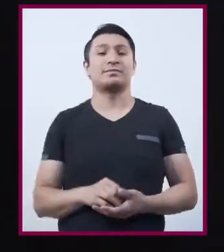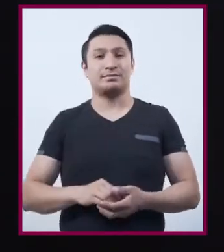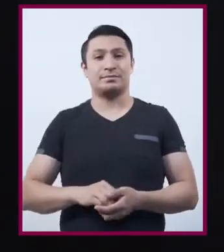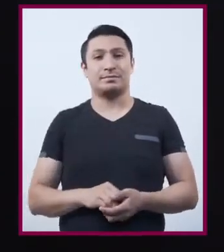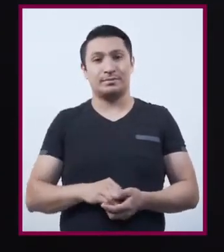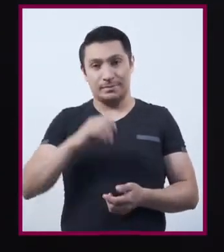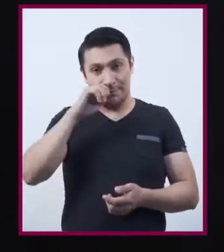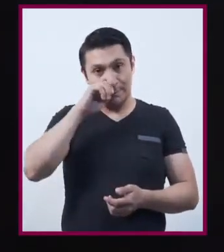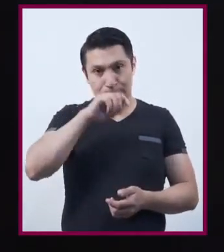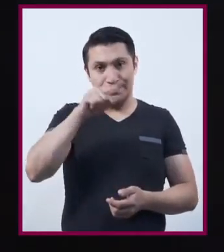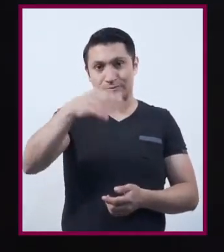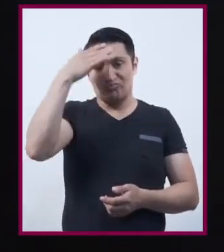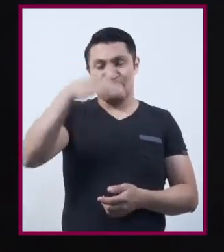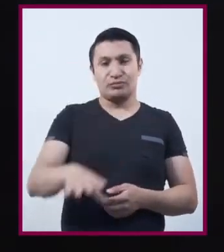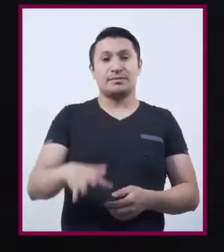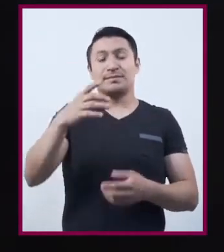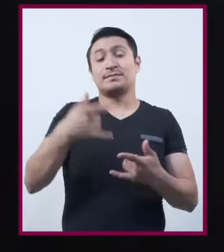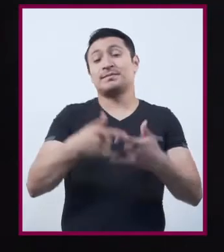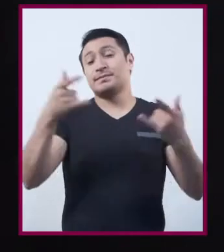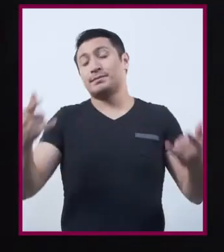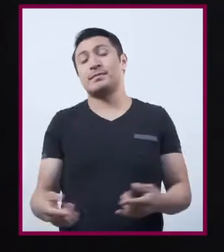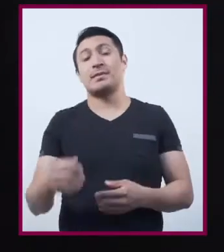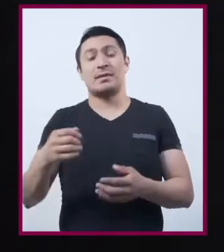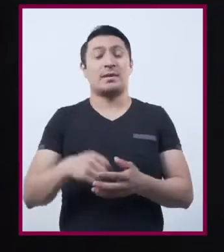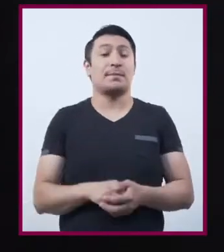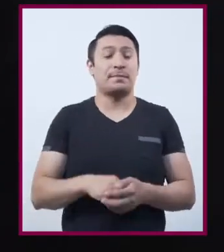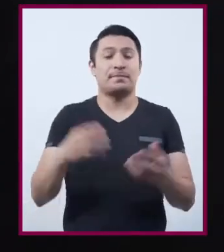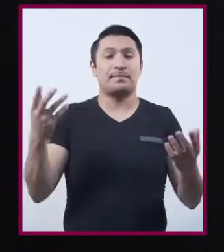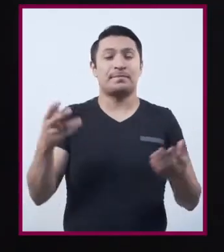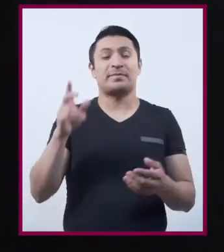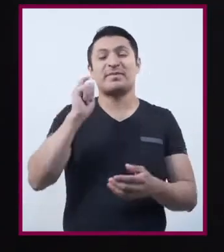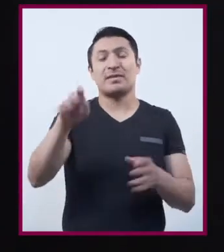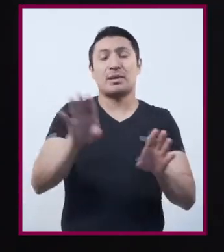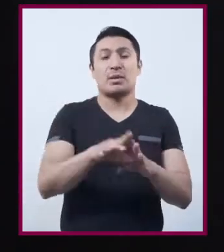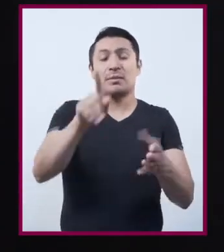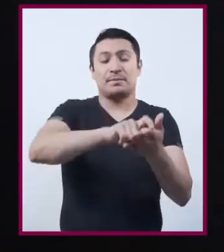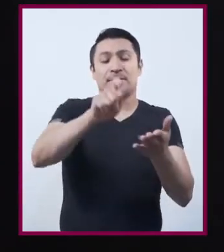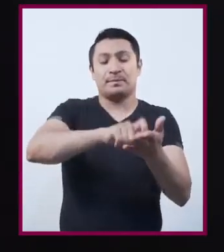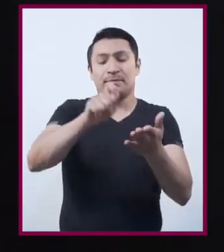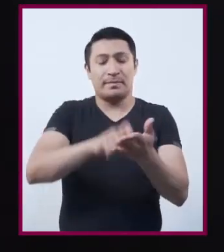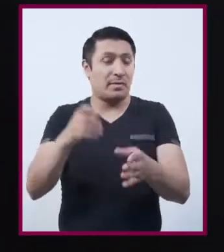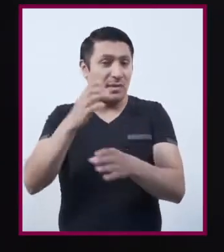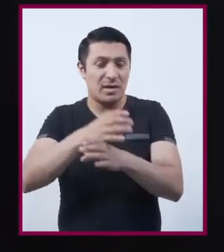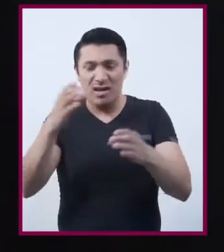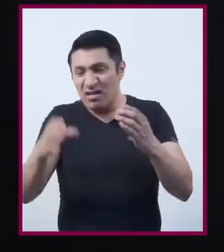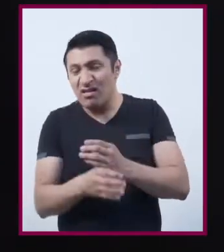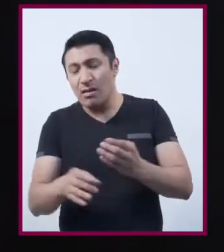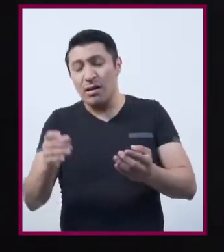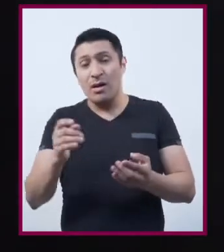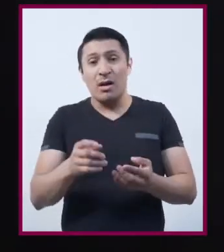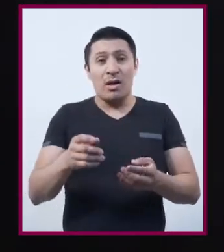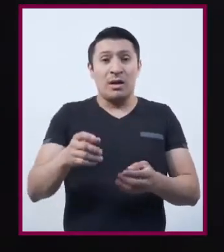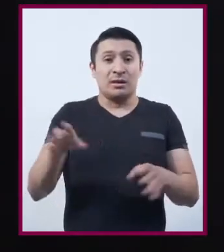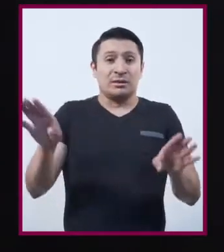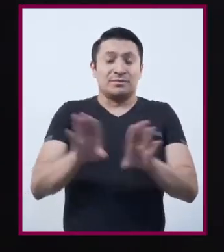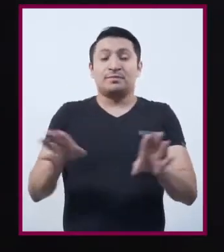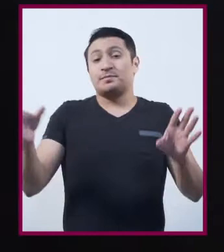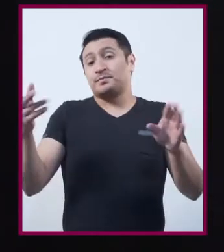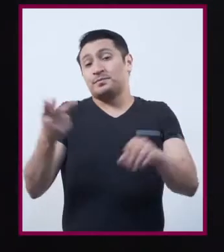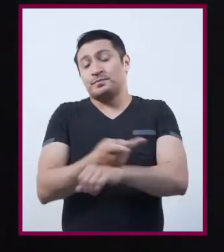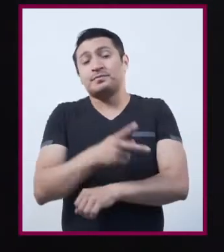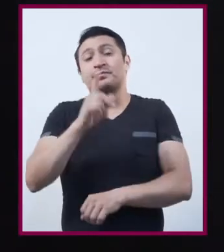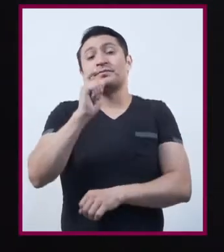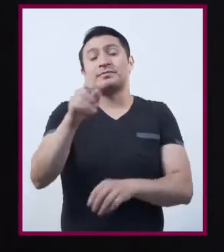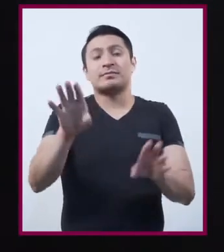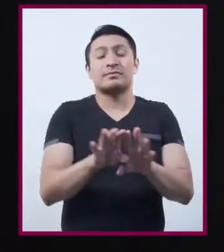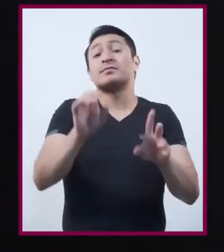americano. Has de saber que las crónicas y los anales eran textos donde se anotaban los acontecimientos según sucedían, es